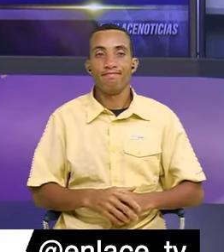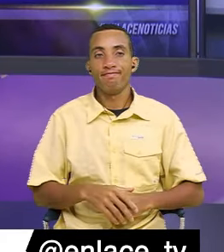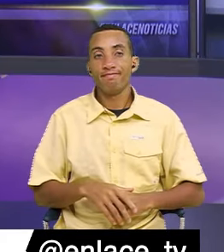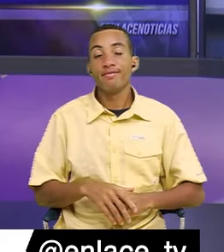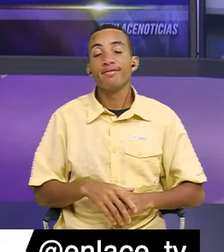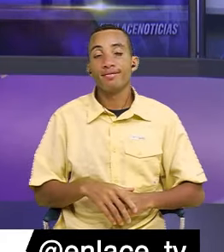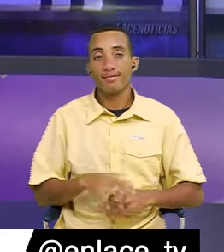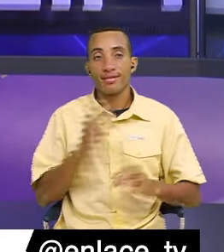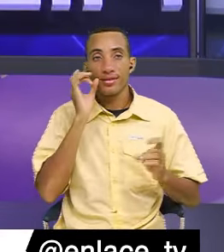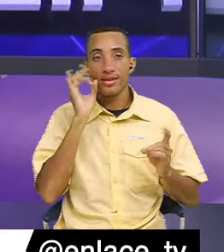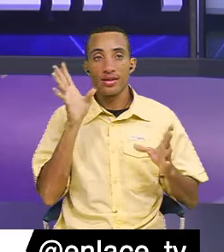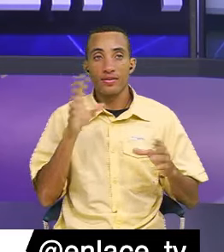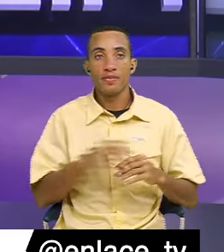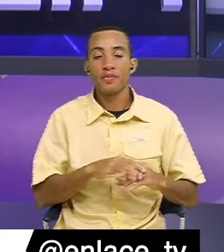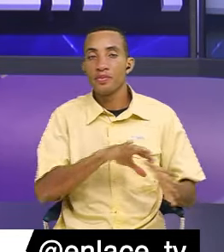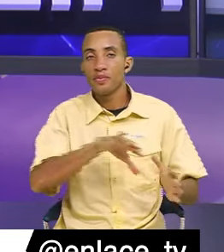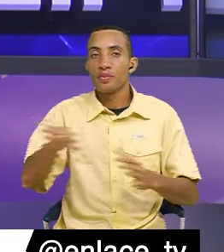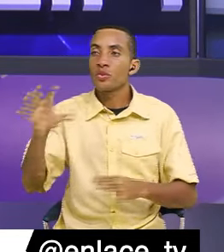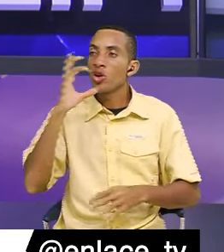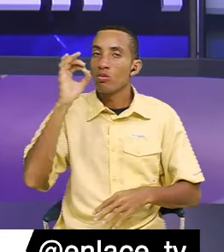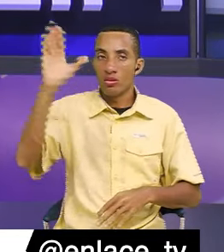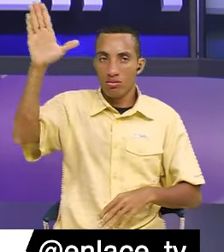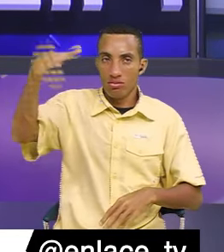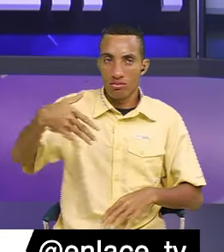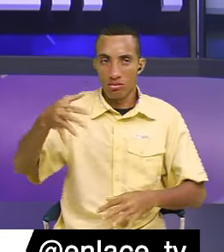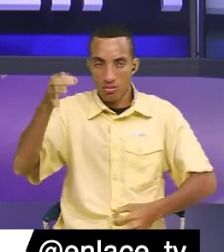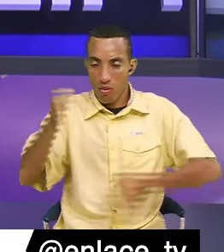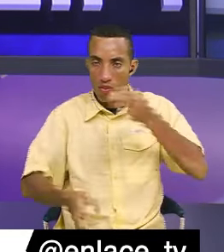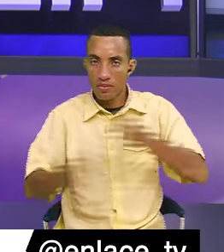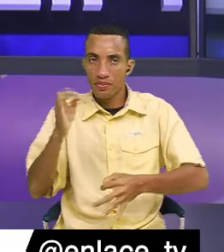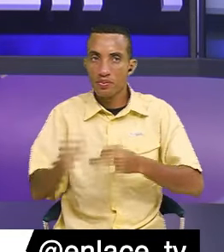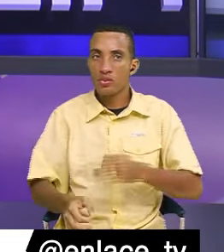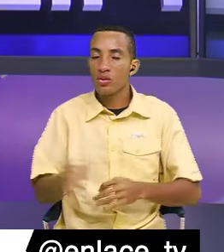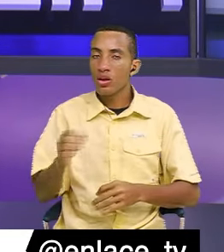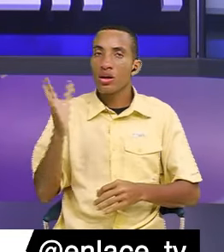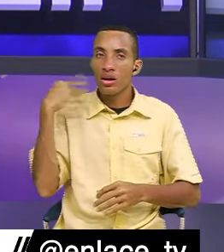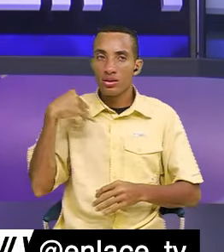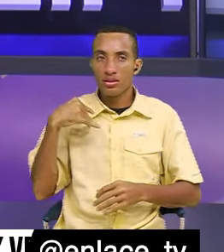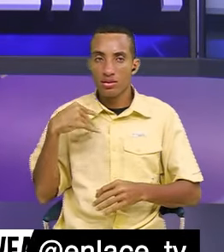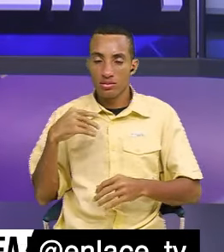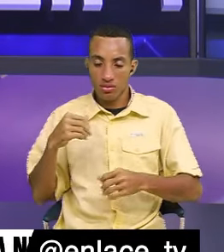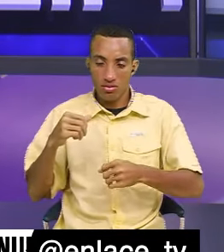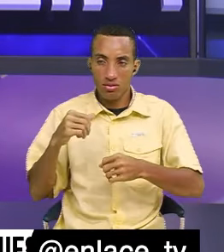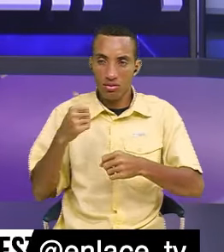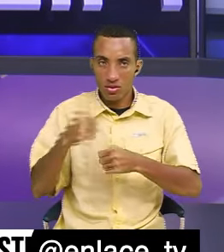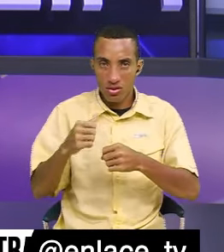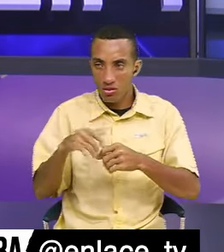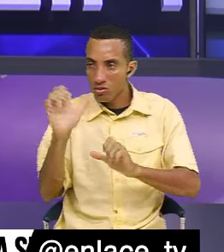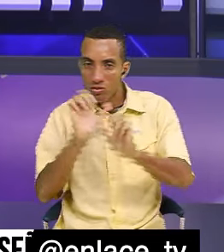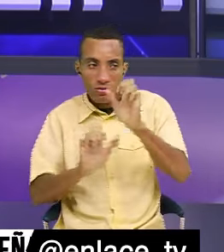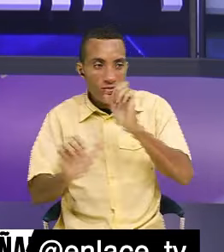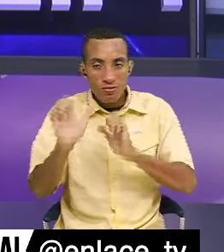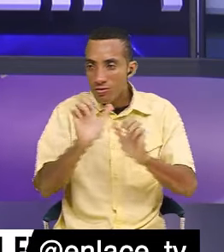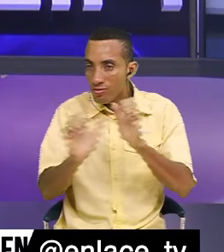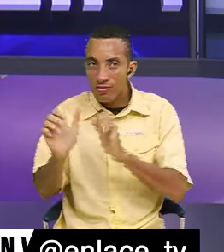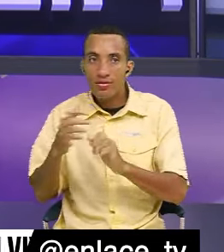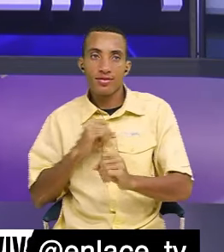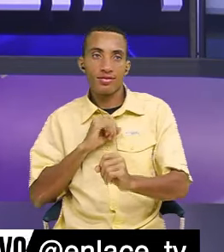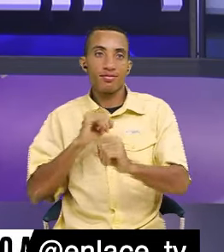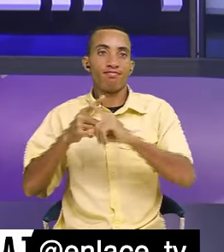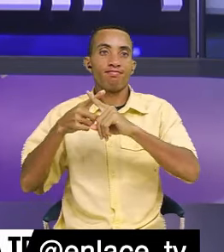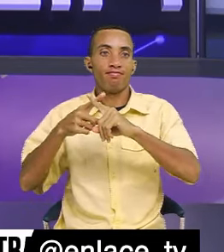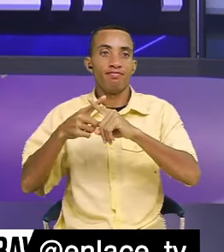Impresionante. Y llaman a juicio a ex jefe de seguridad de Ecopetrol por masacre del 16 de mayo de 1998. De acuerdo con el